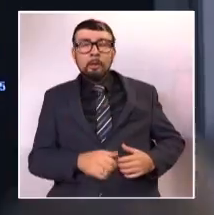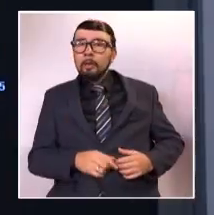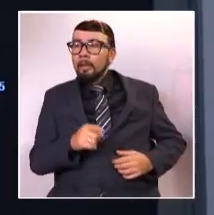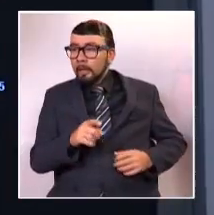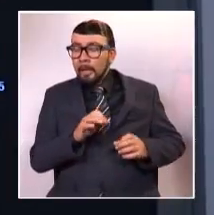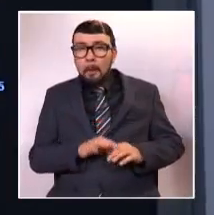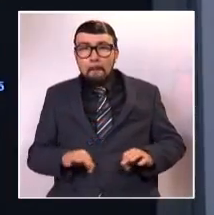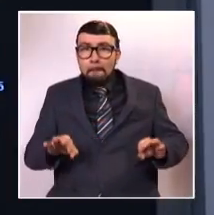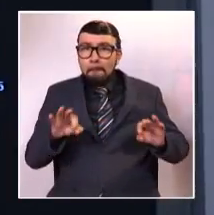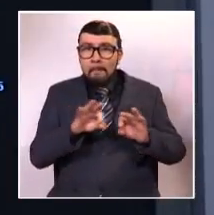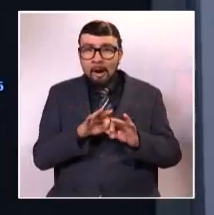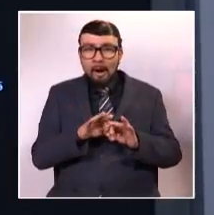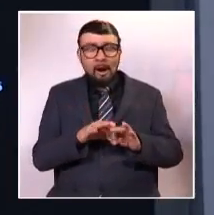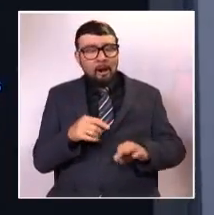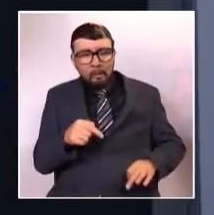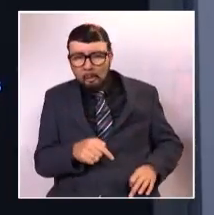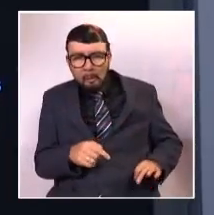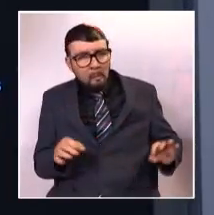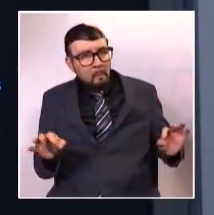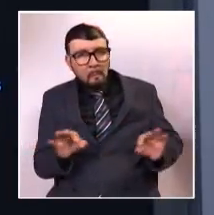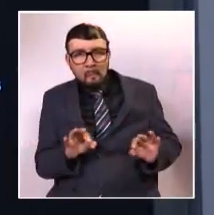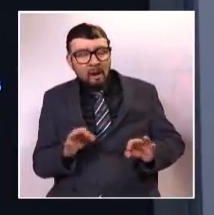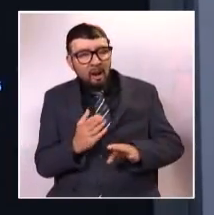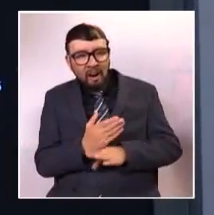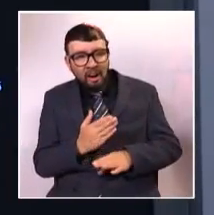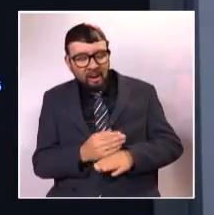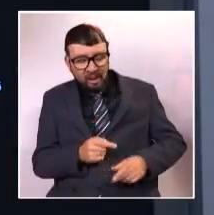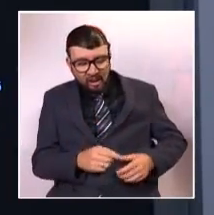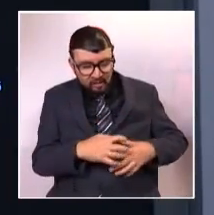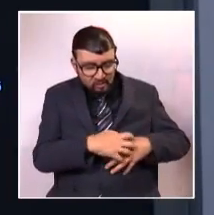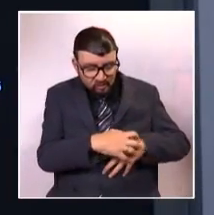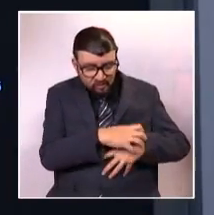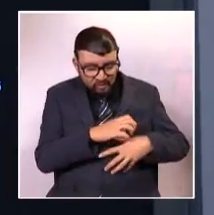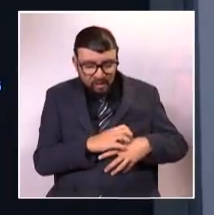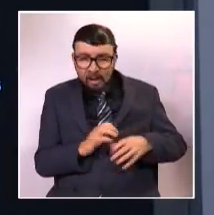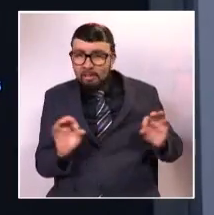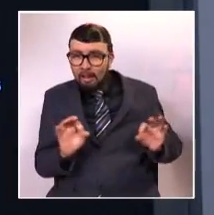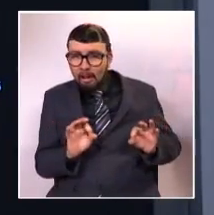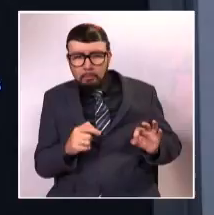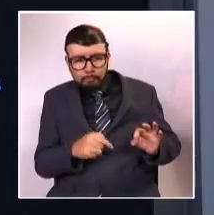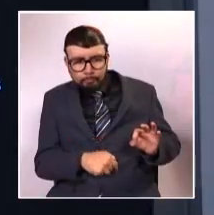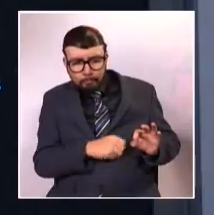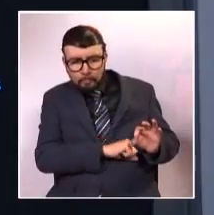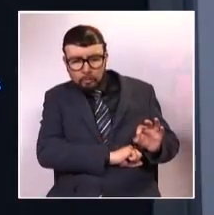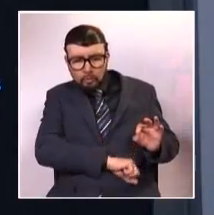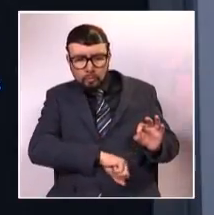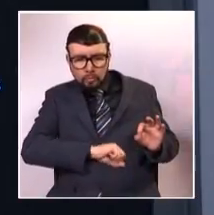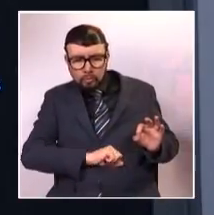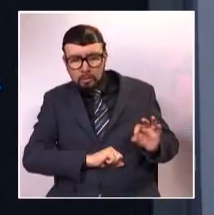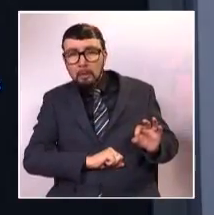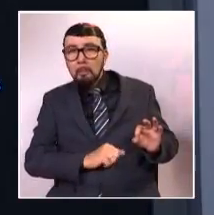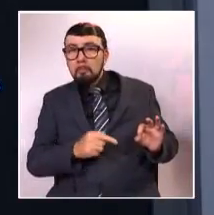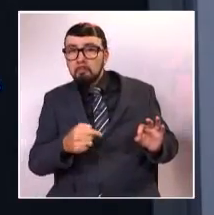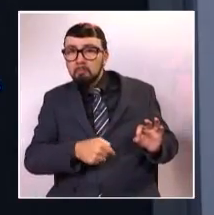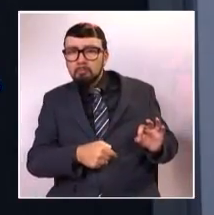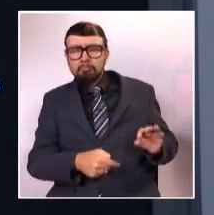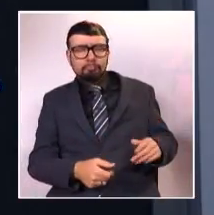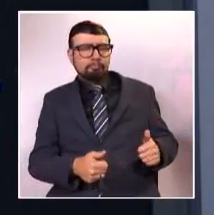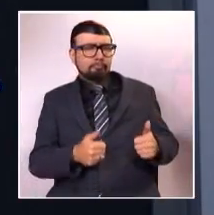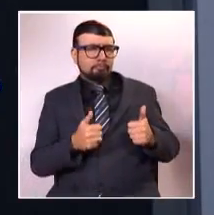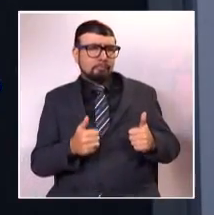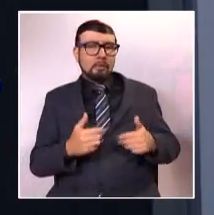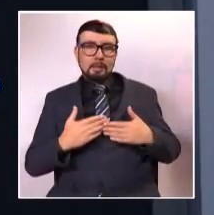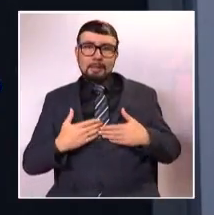fundamental, pues mirar bien que no haya ningún tipo de masa en el tejido del vaso. Es un vaso, en este caso,